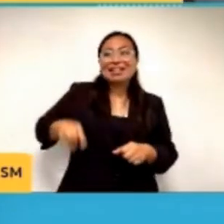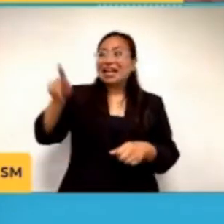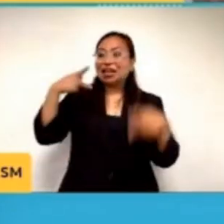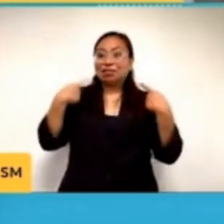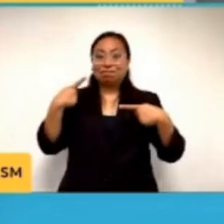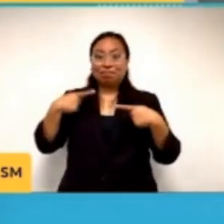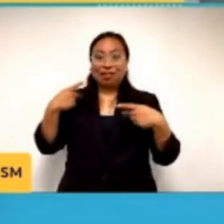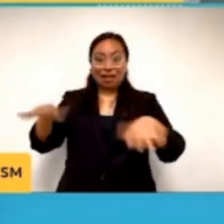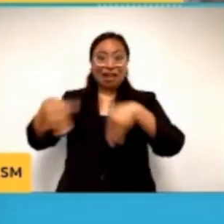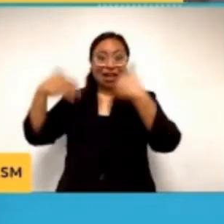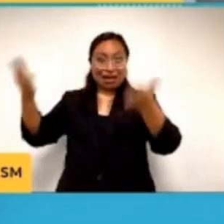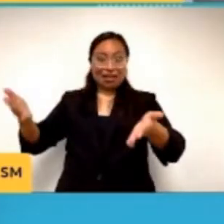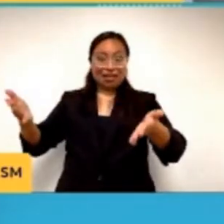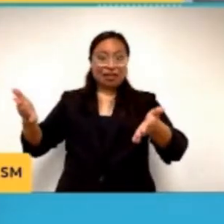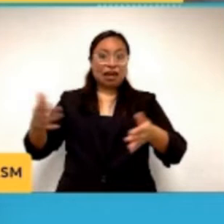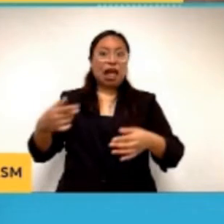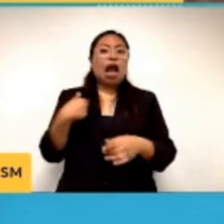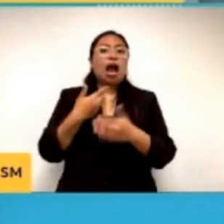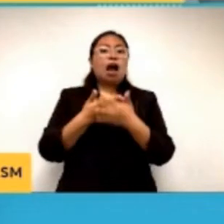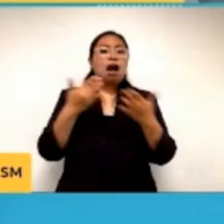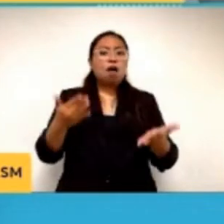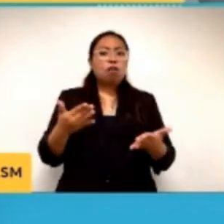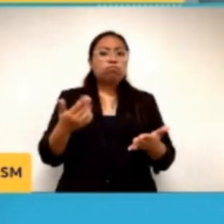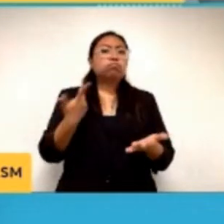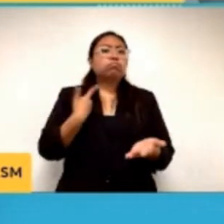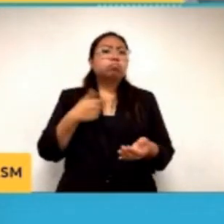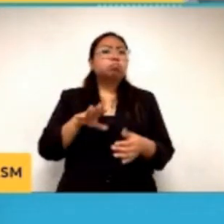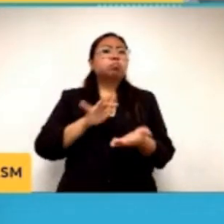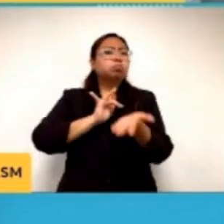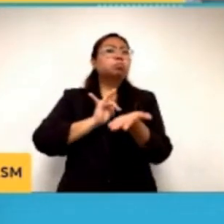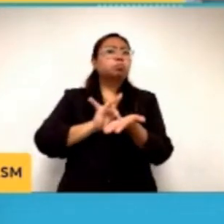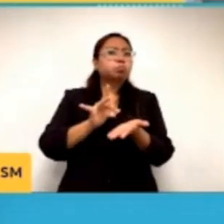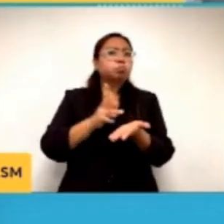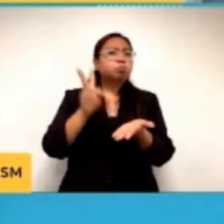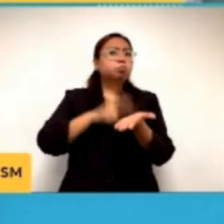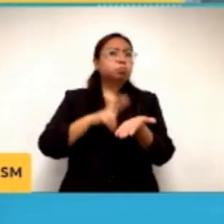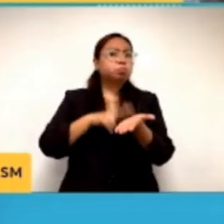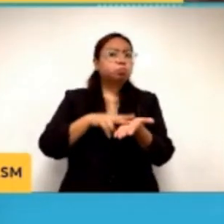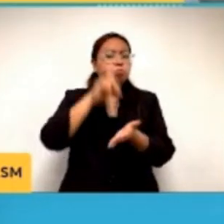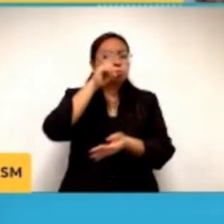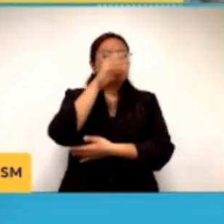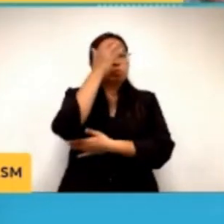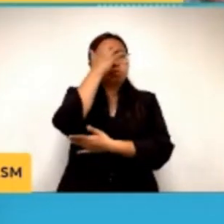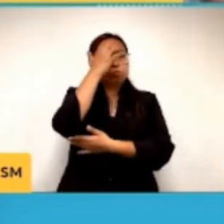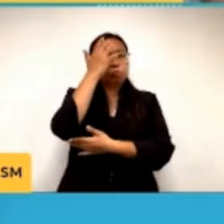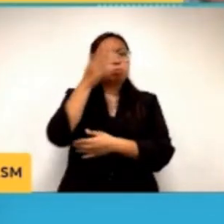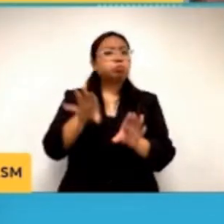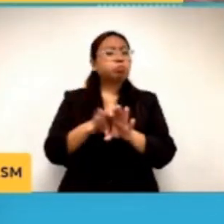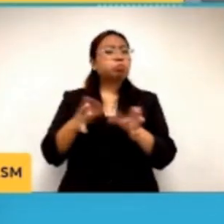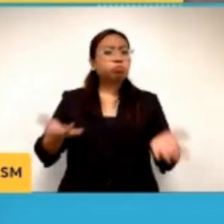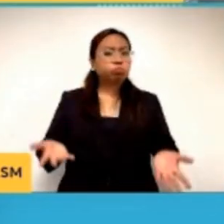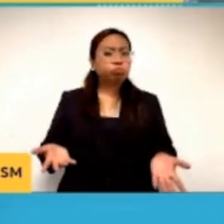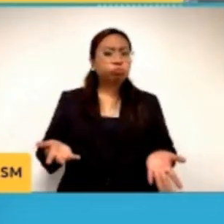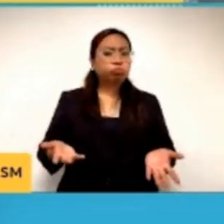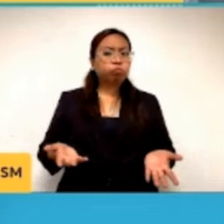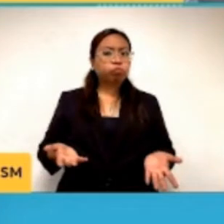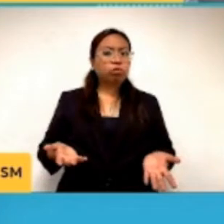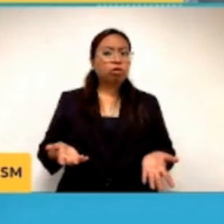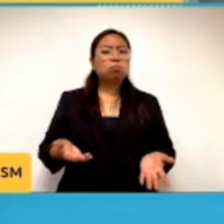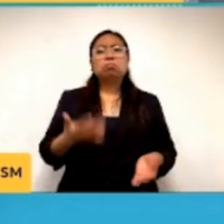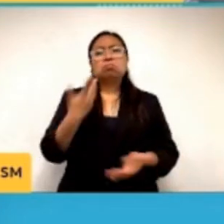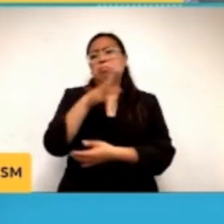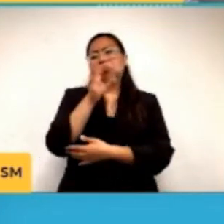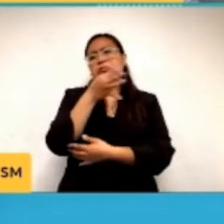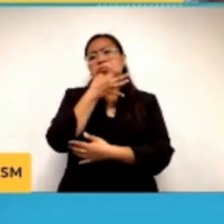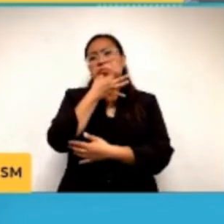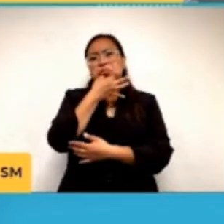beneficio. ¿Cómo puedo yo generarles ese valor, aunque sea de conocimiento? Entonces, esa es una buena alternativa. No te lleva 10